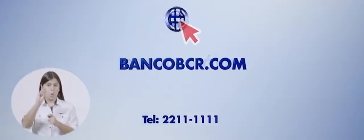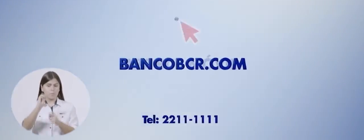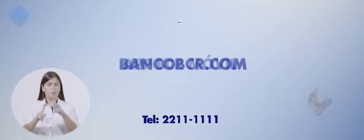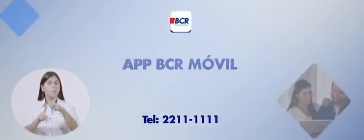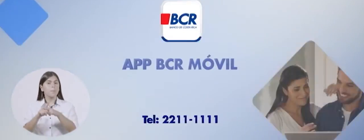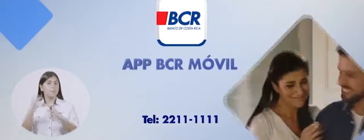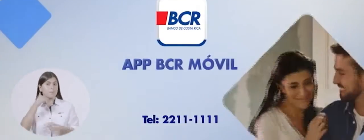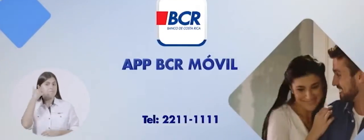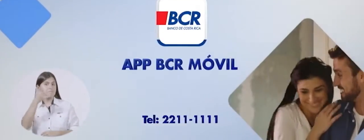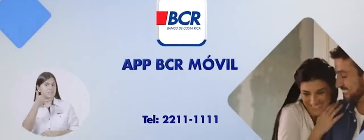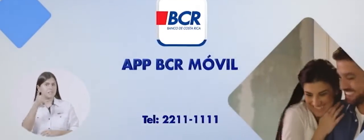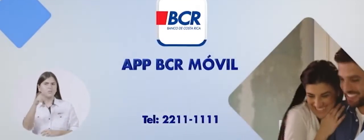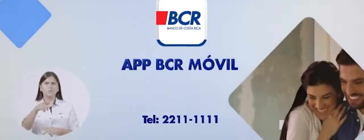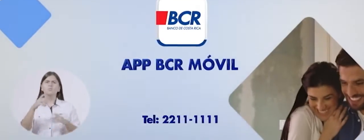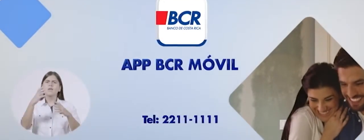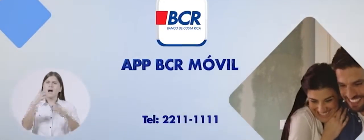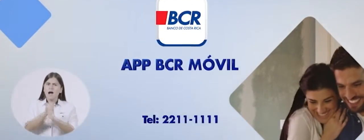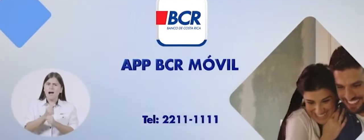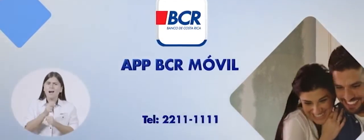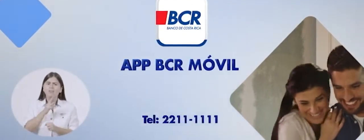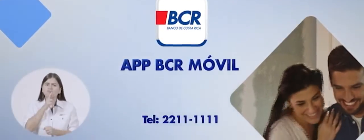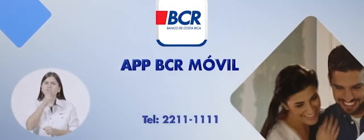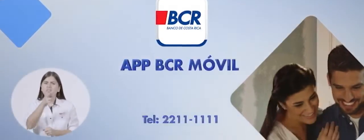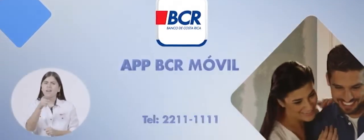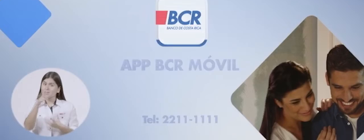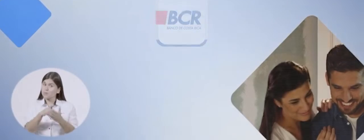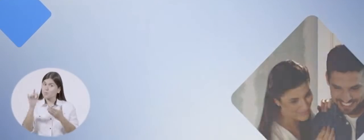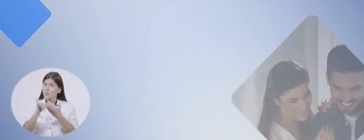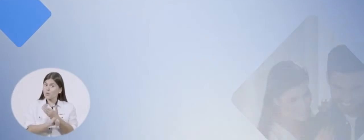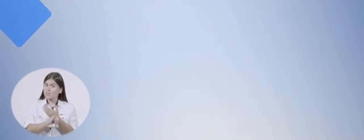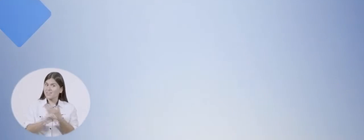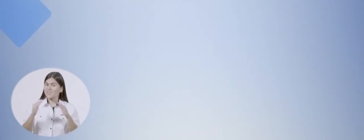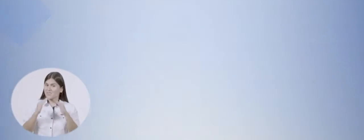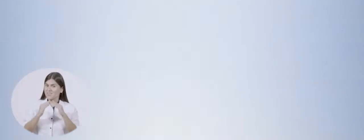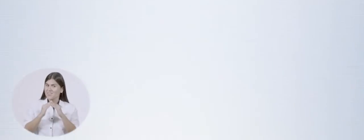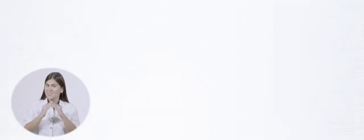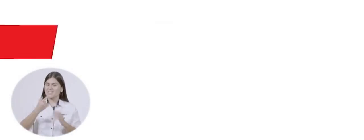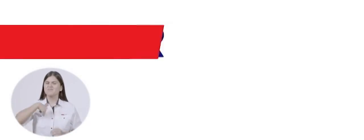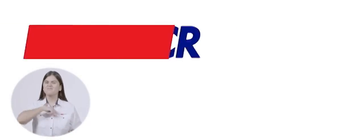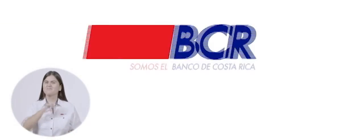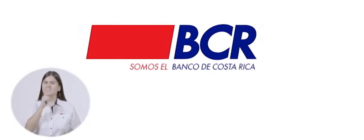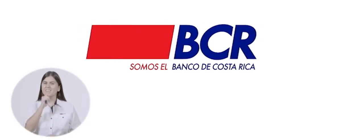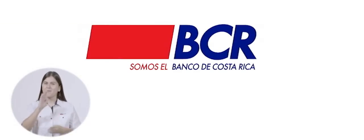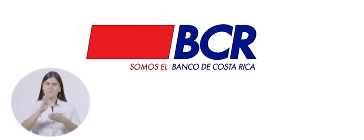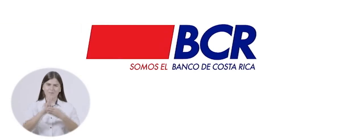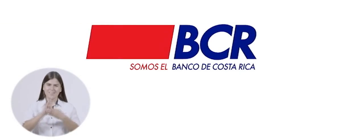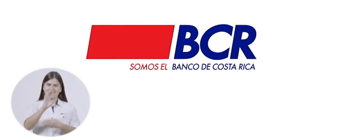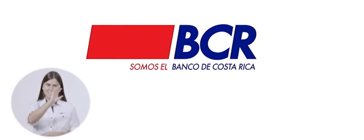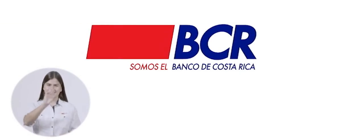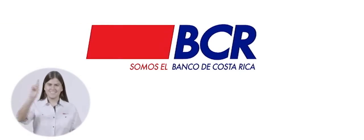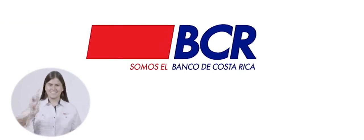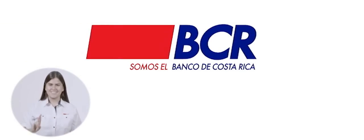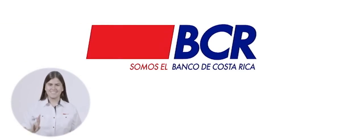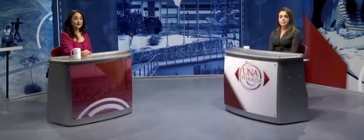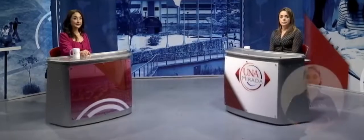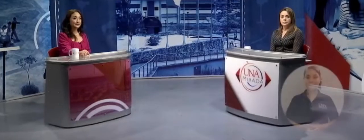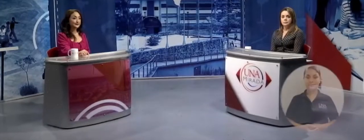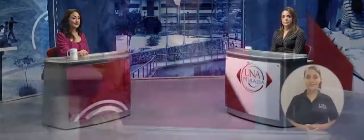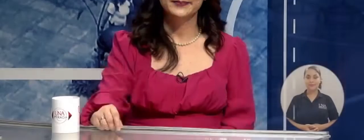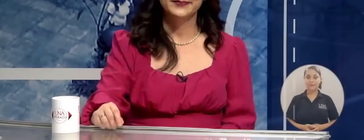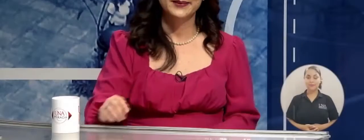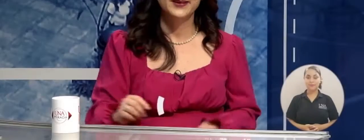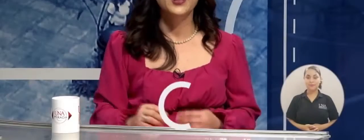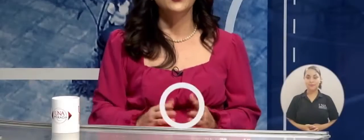app BCR móvil y haga realidad su proyecto de vivienda somos el Banco de Costa Rica